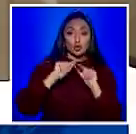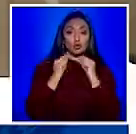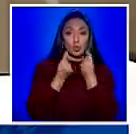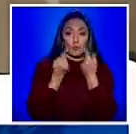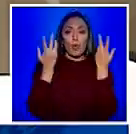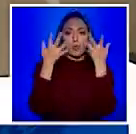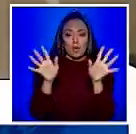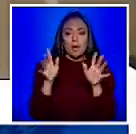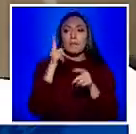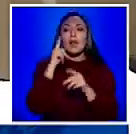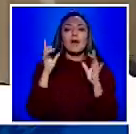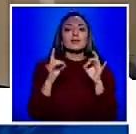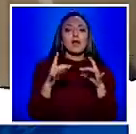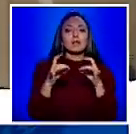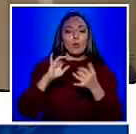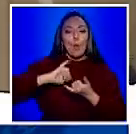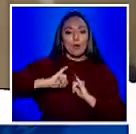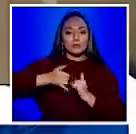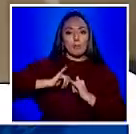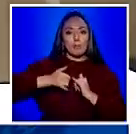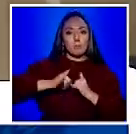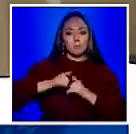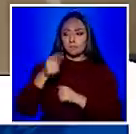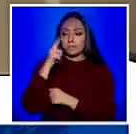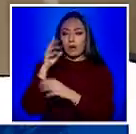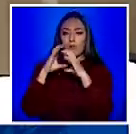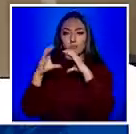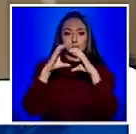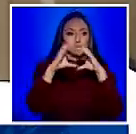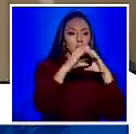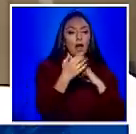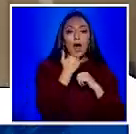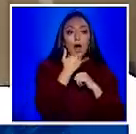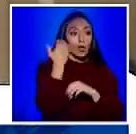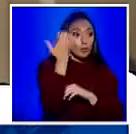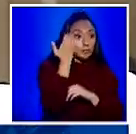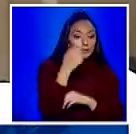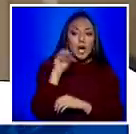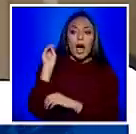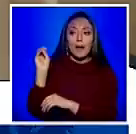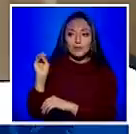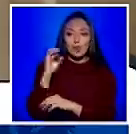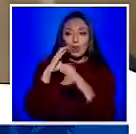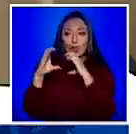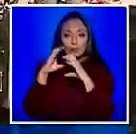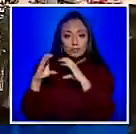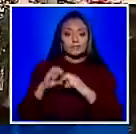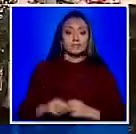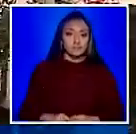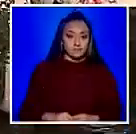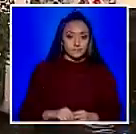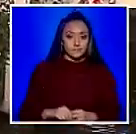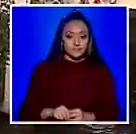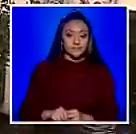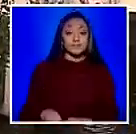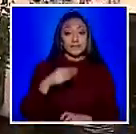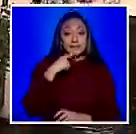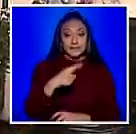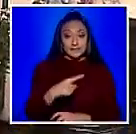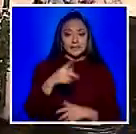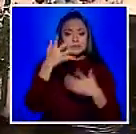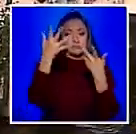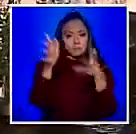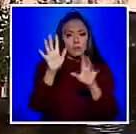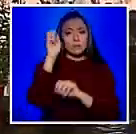para tener un contacto de whatsapp para si hay alguna emergencia nos comunicamos entre todos indican que pese a que